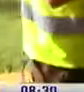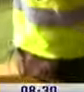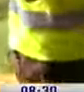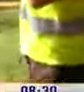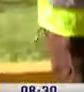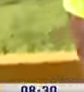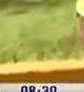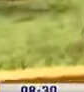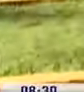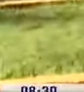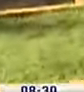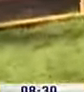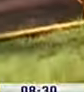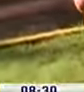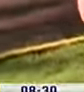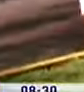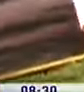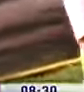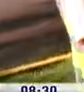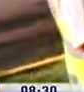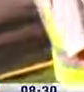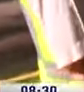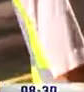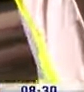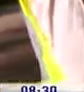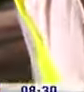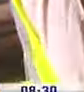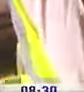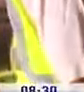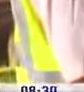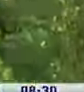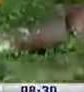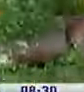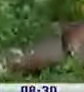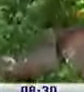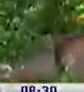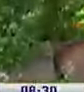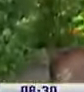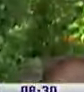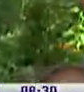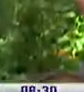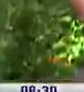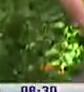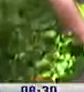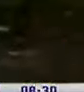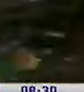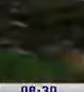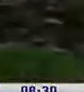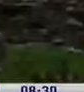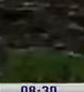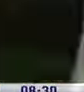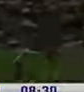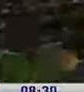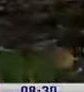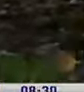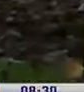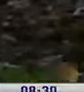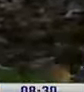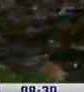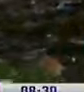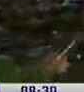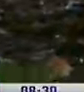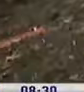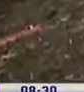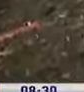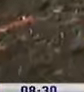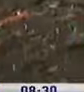¡Correcto! ¡Vea las fundas para el popó del perrito! Si es que sacan a los perros, siempre limpien los desechos de los mismos, ya que es molestoso